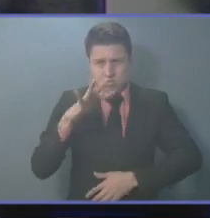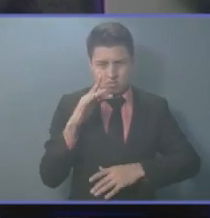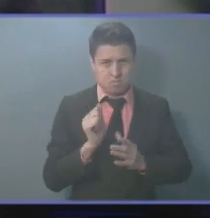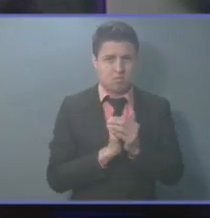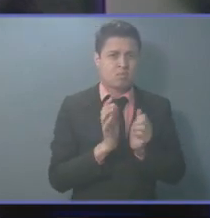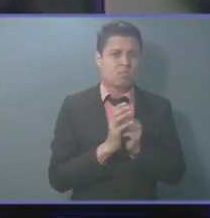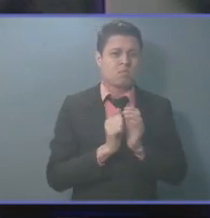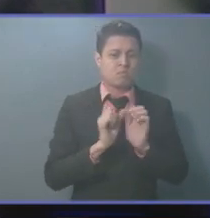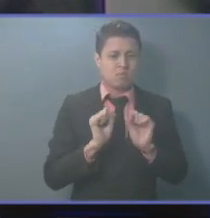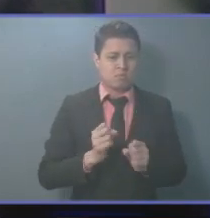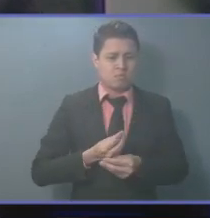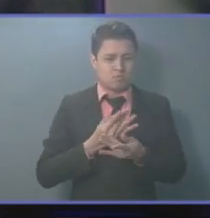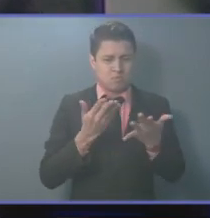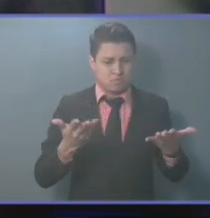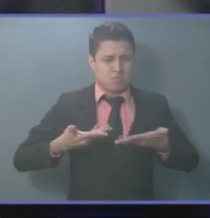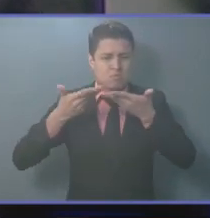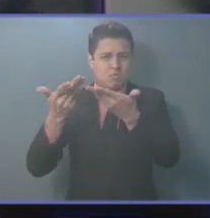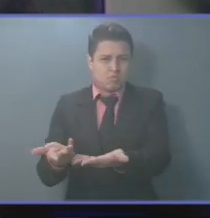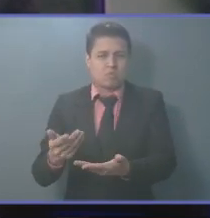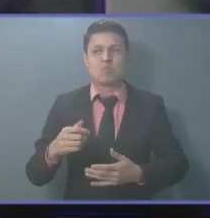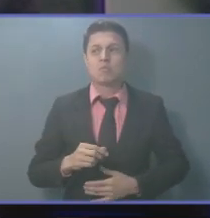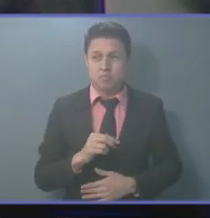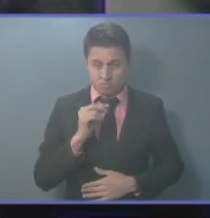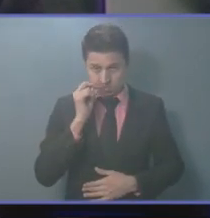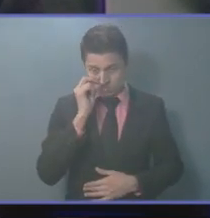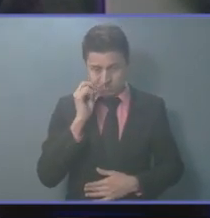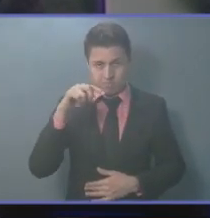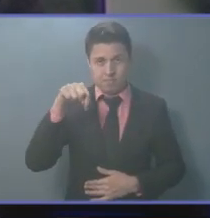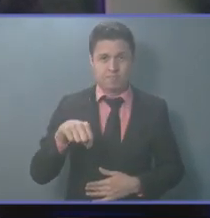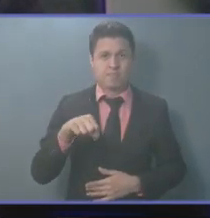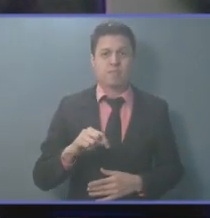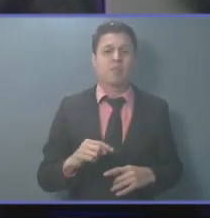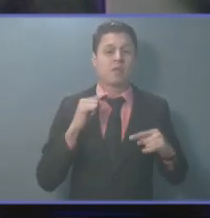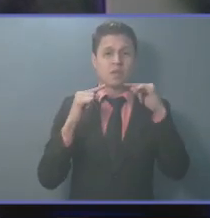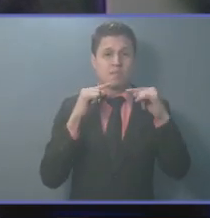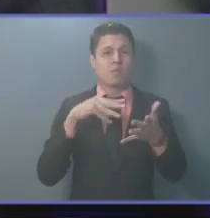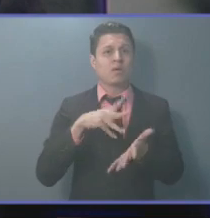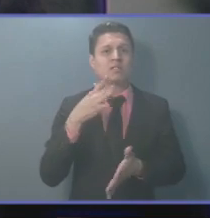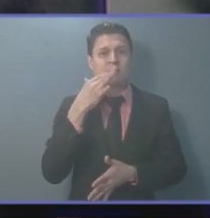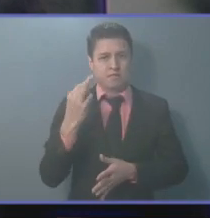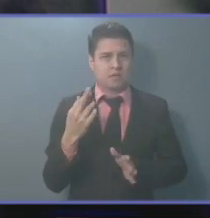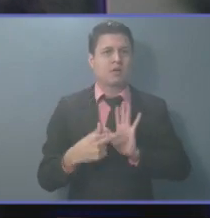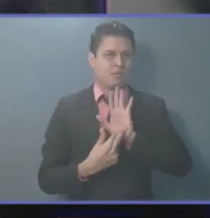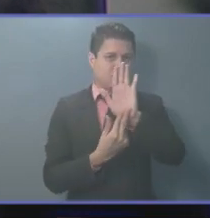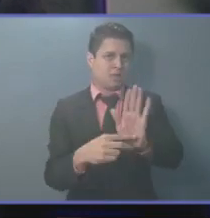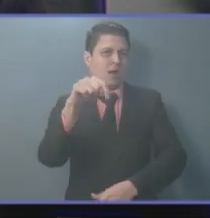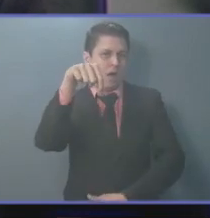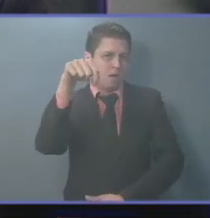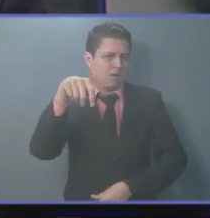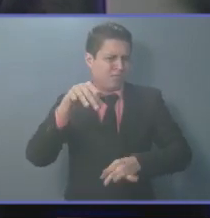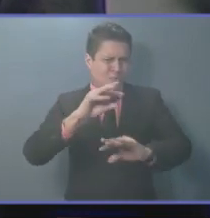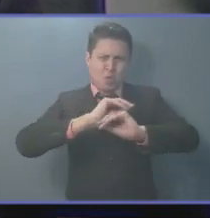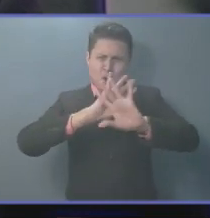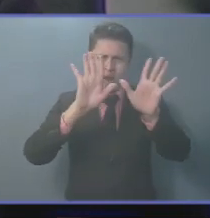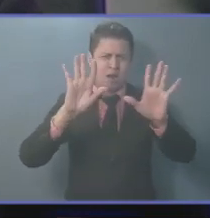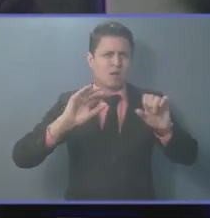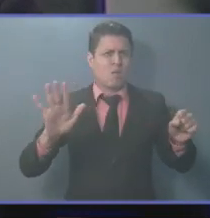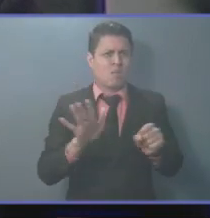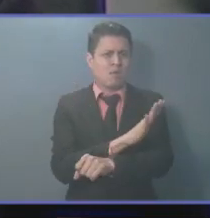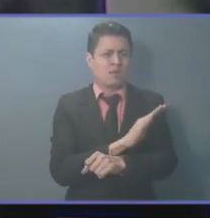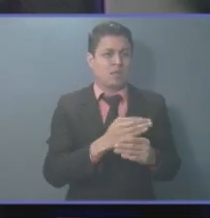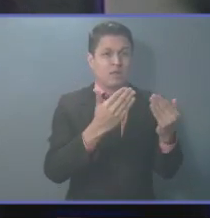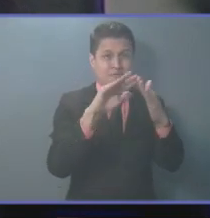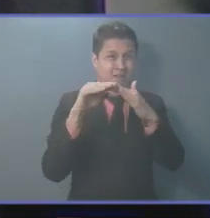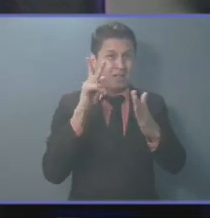resolver los problemas. Aquí está representada la democracia pura, la diversidad de